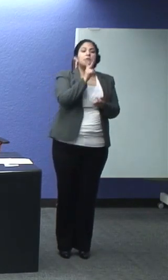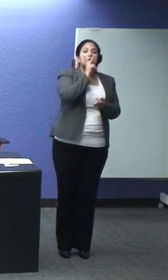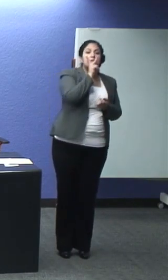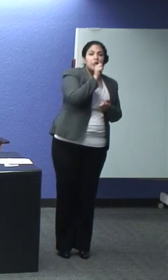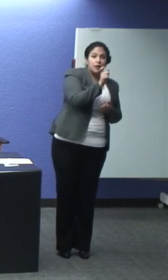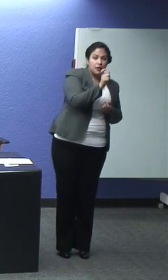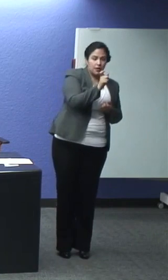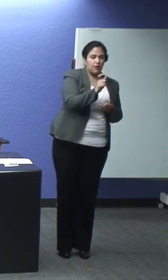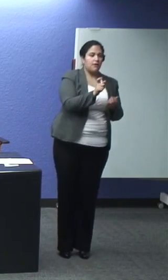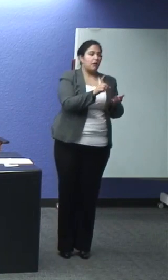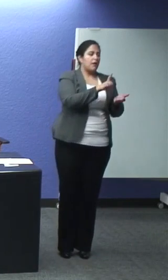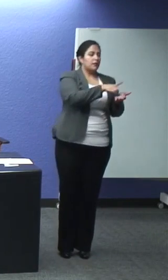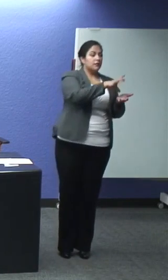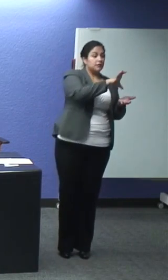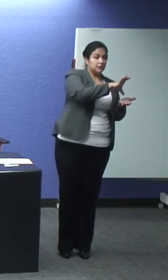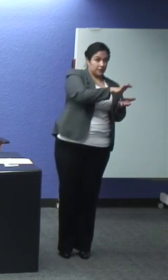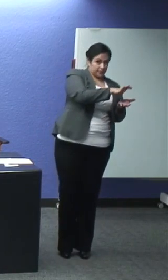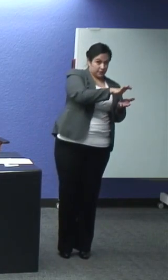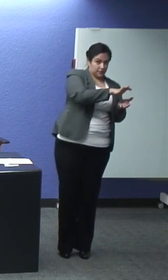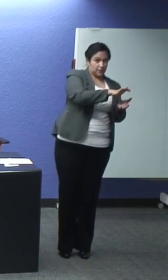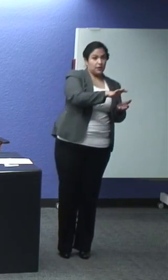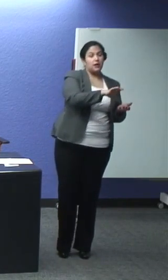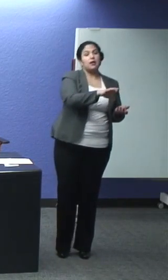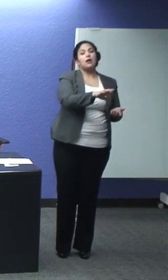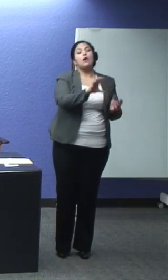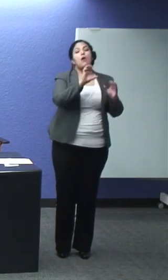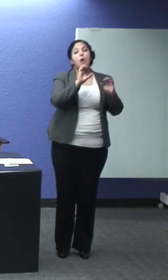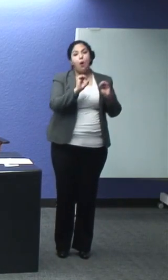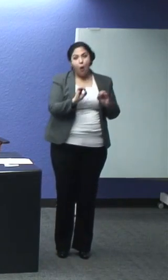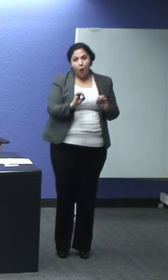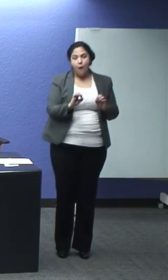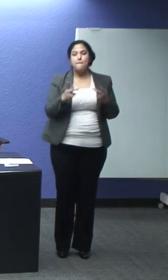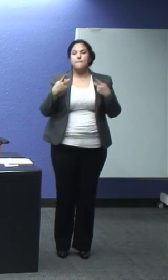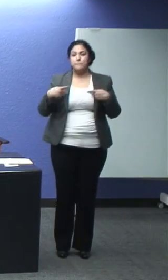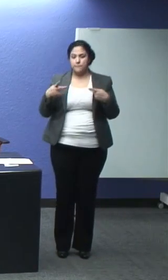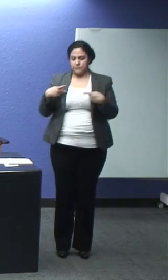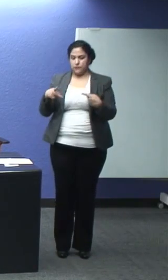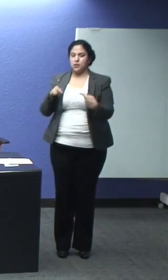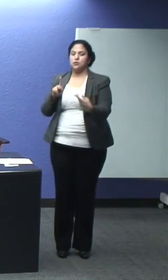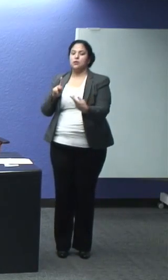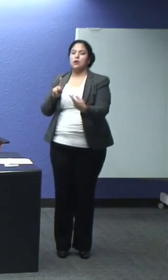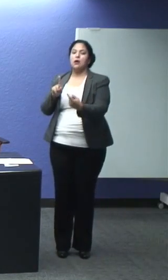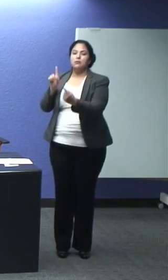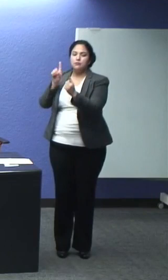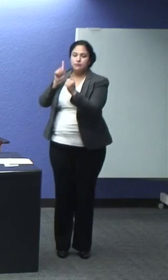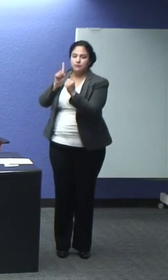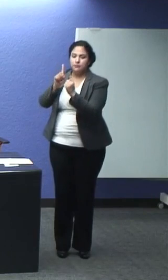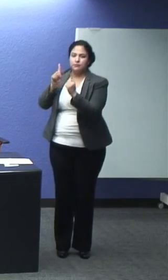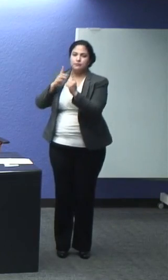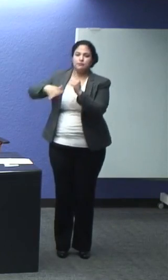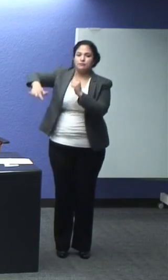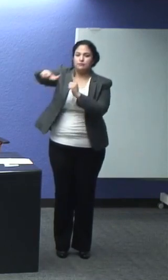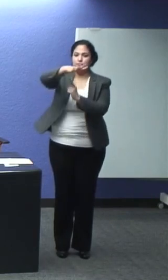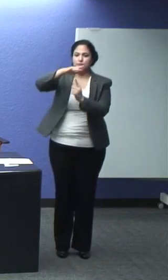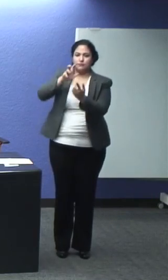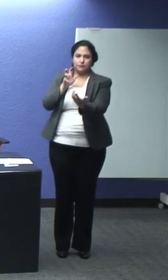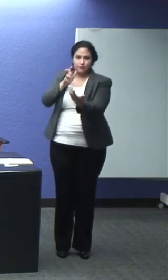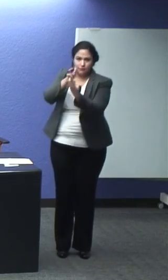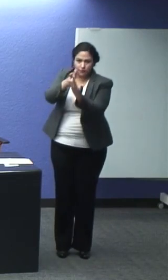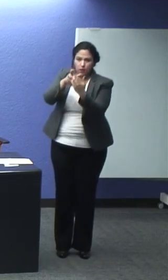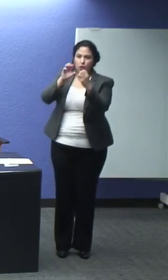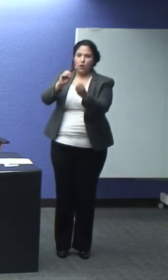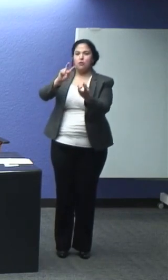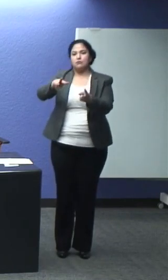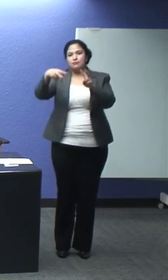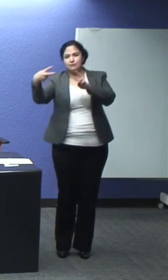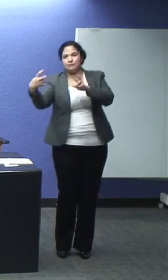entre diversidad funcional y discapacidad desde el enfoque jurídico y sobre todo enfocándome a la convención. Sí,